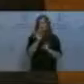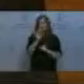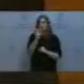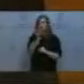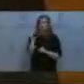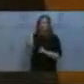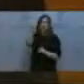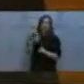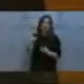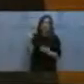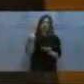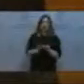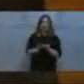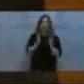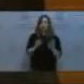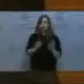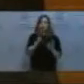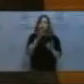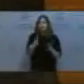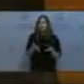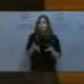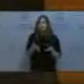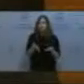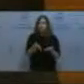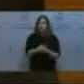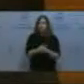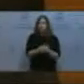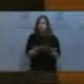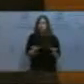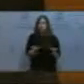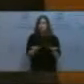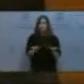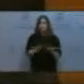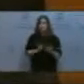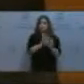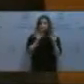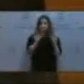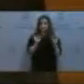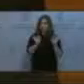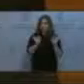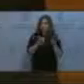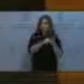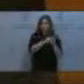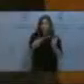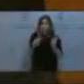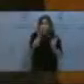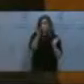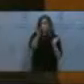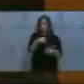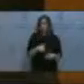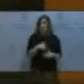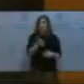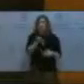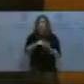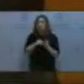años, pero no para la solución. Están claramente acorralados y solo ven la solución